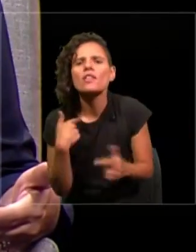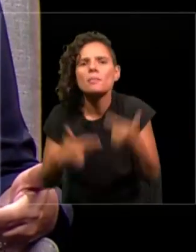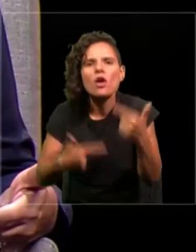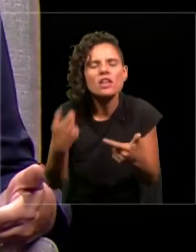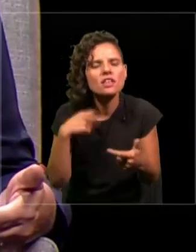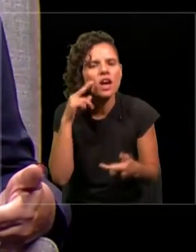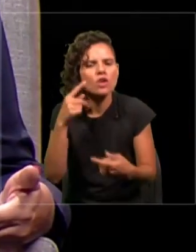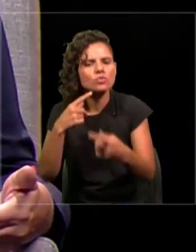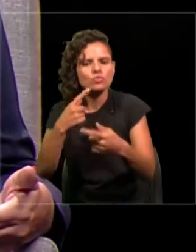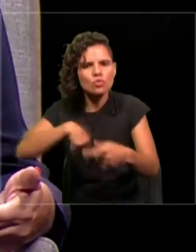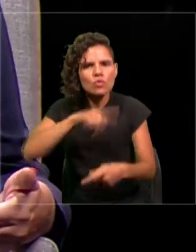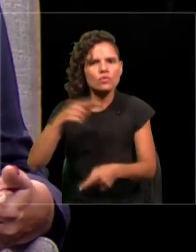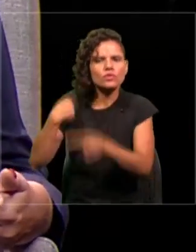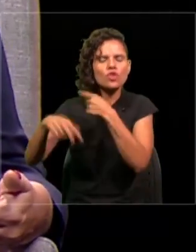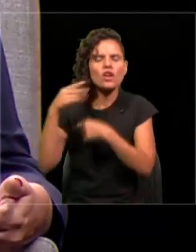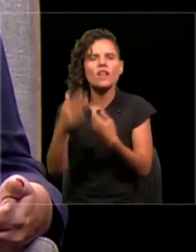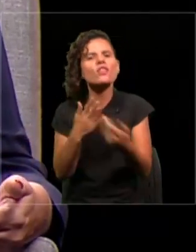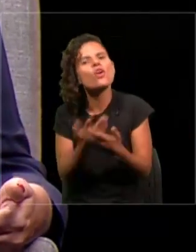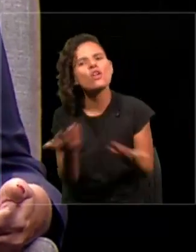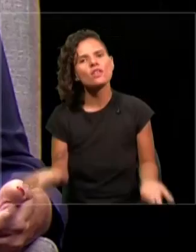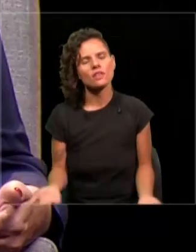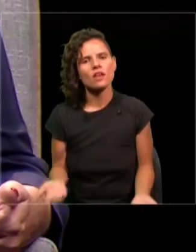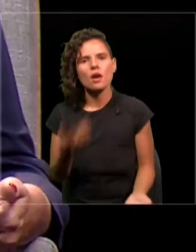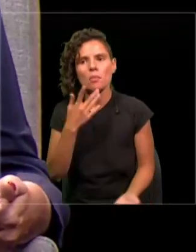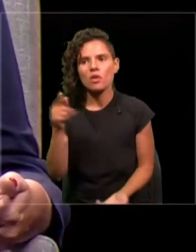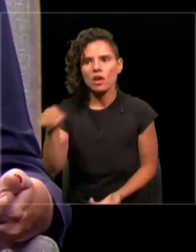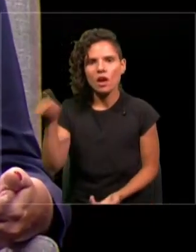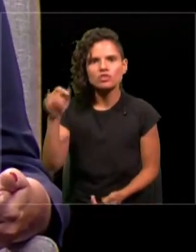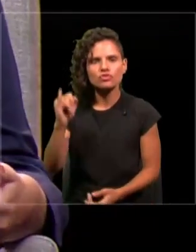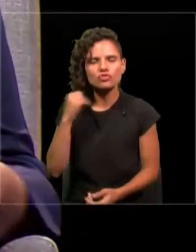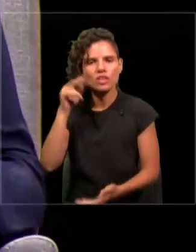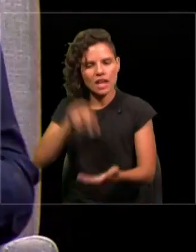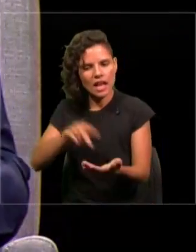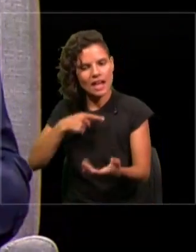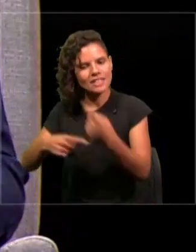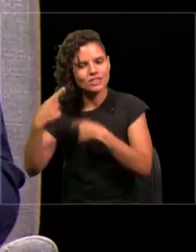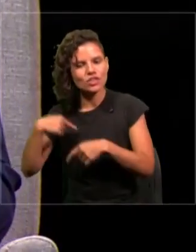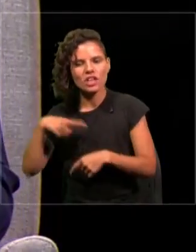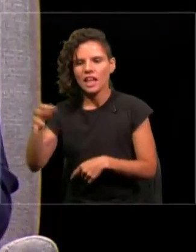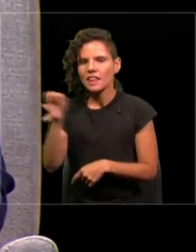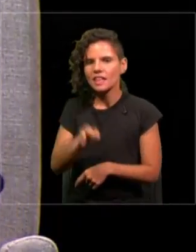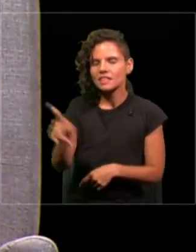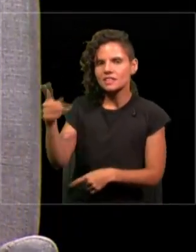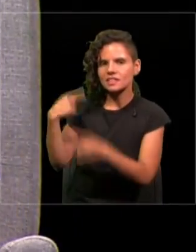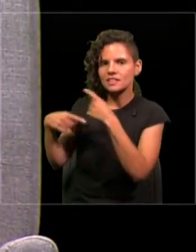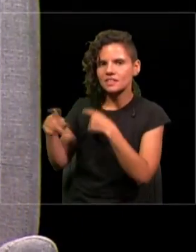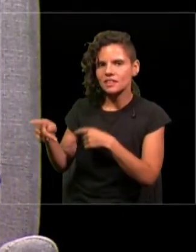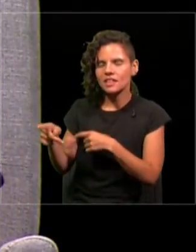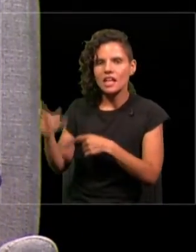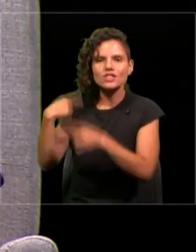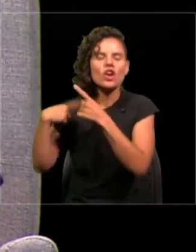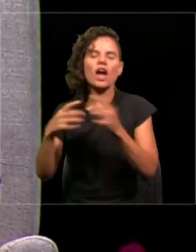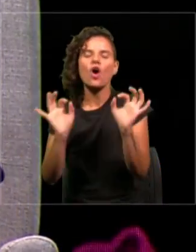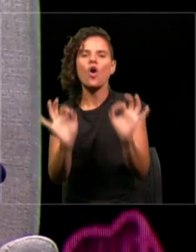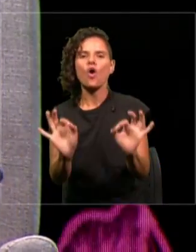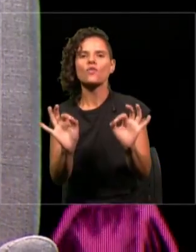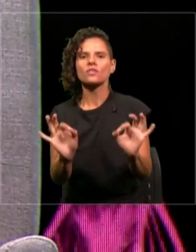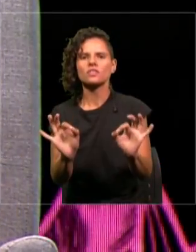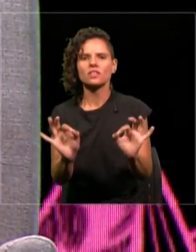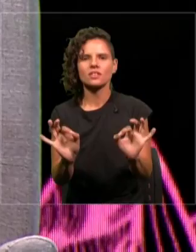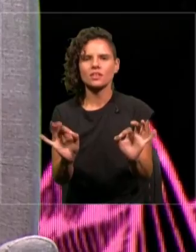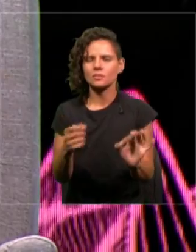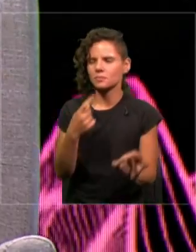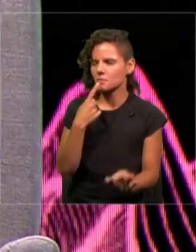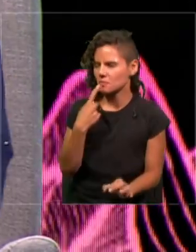nuestra historia? ¿No? Porque efectivamente están leyendo esa historia que Fernando menciona que es la historia oficial. ¿Están leyendo